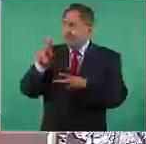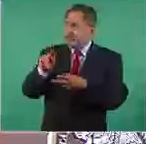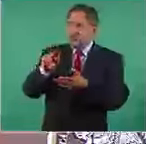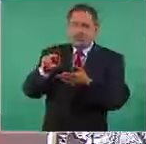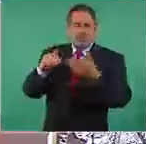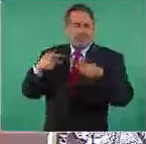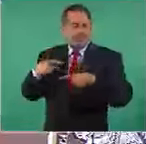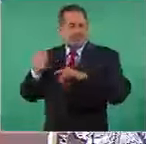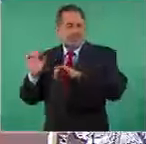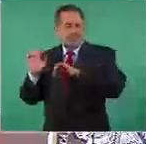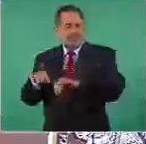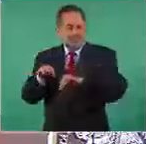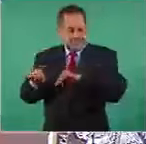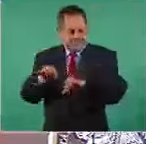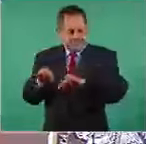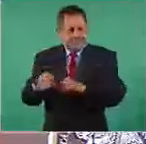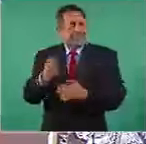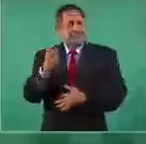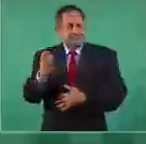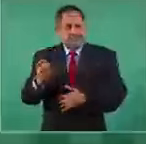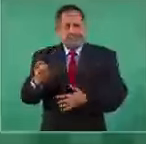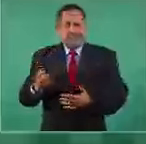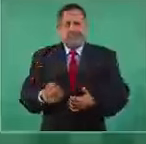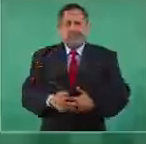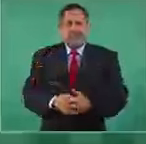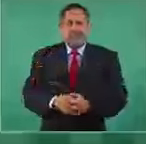80,000 empleos.